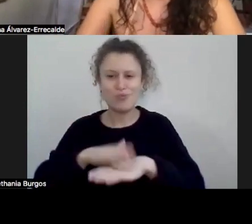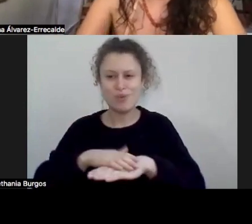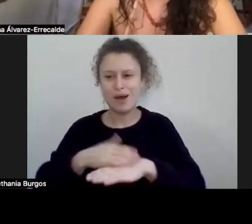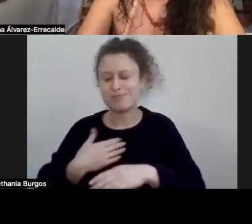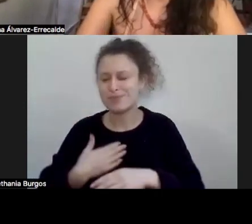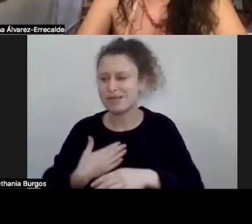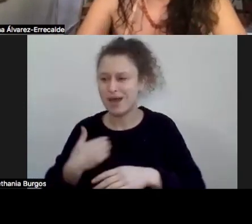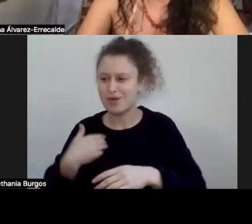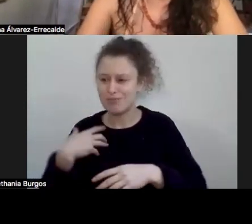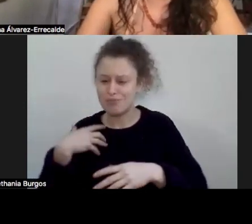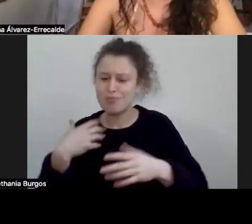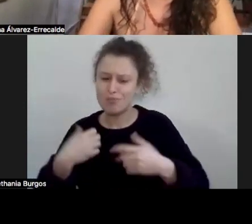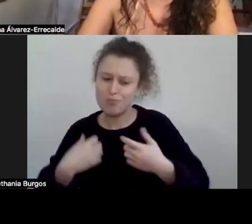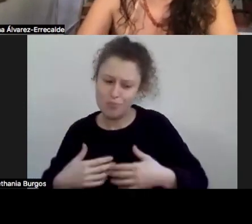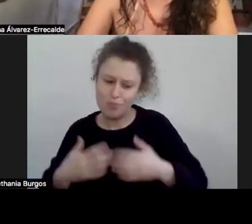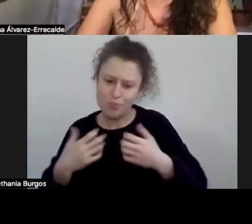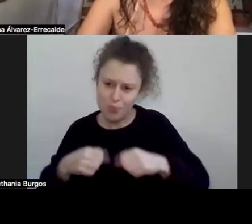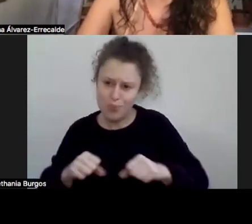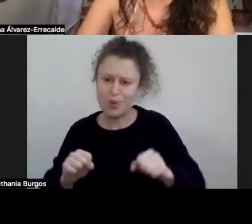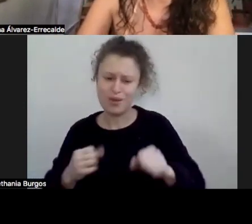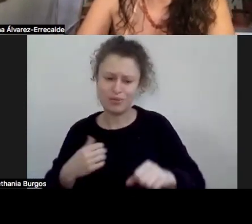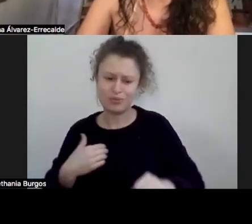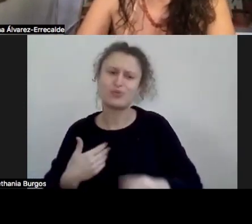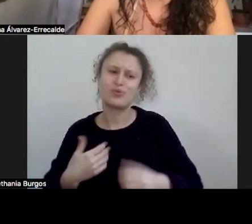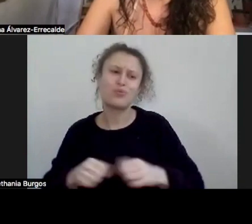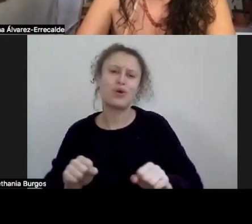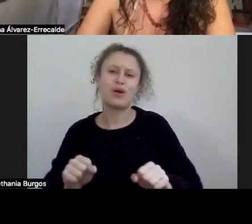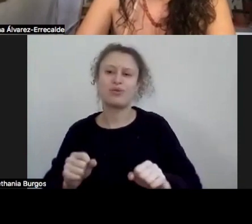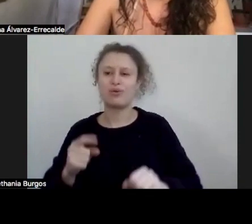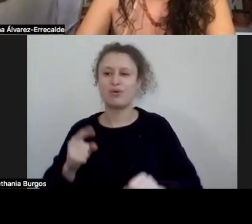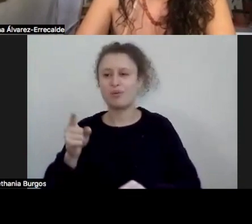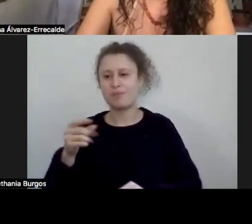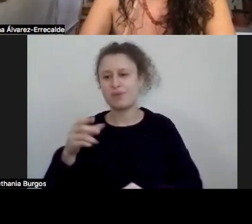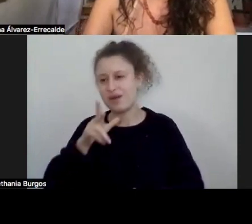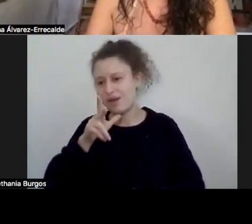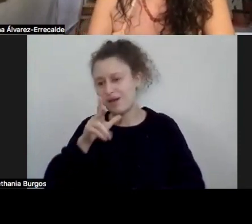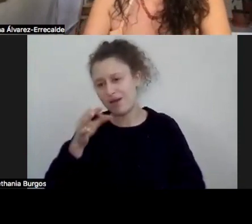Así que también otra cosa en la que hay que poner el foco.